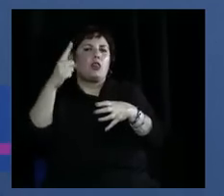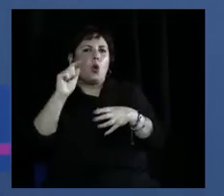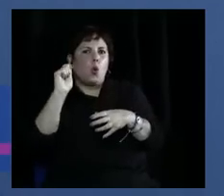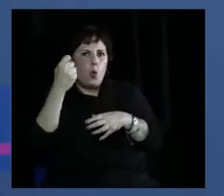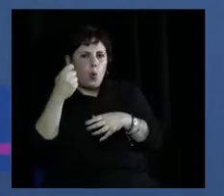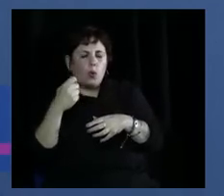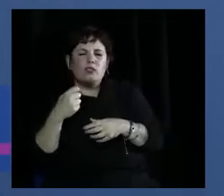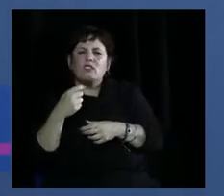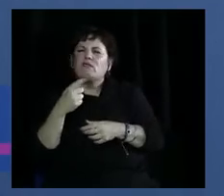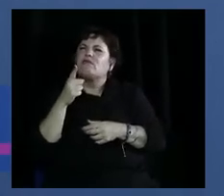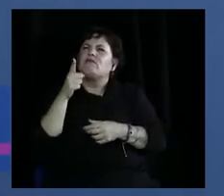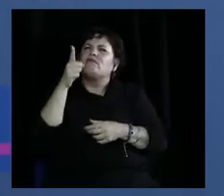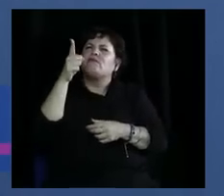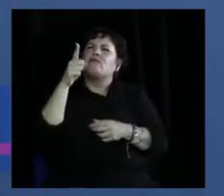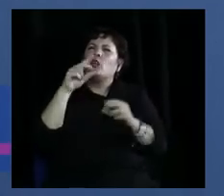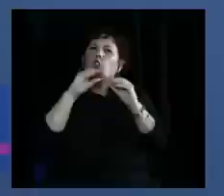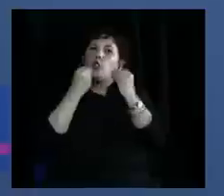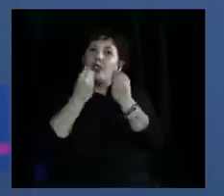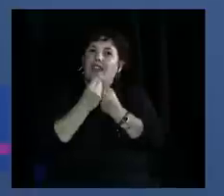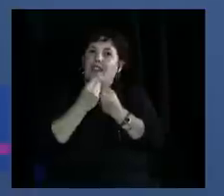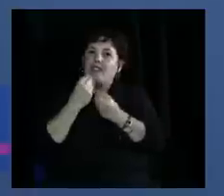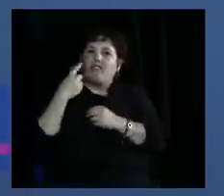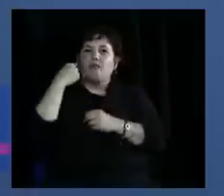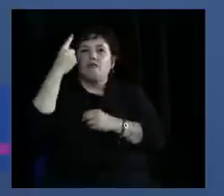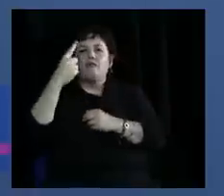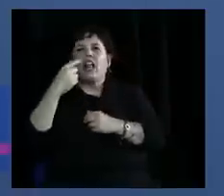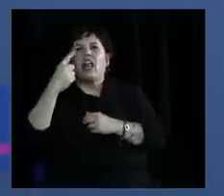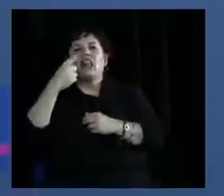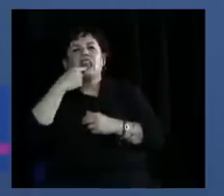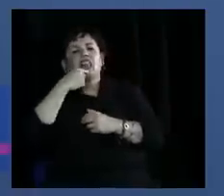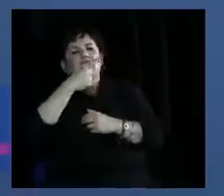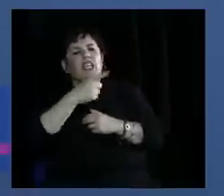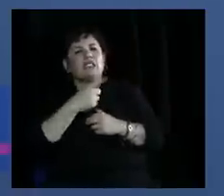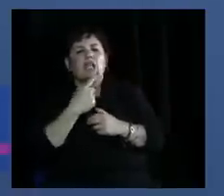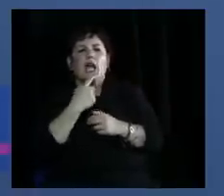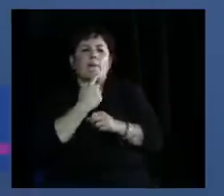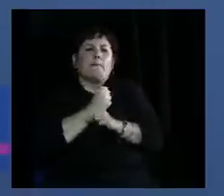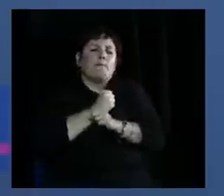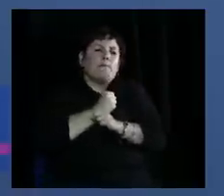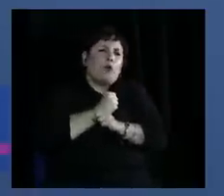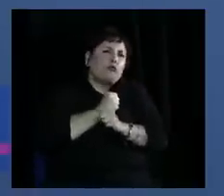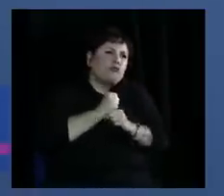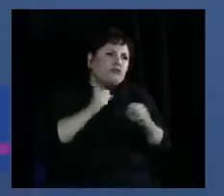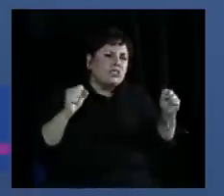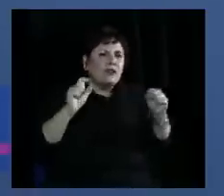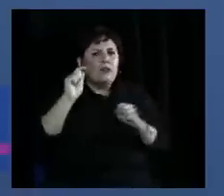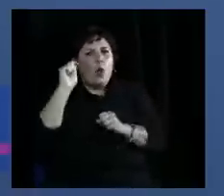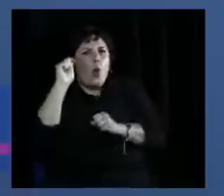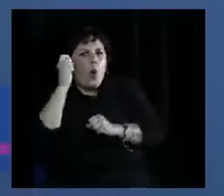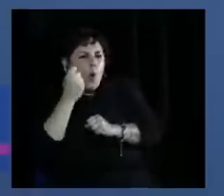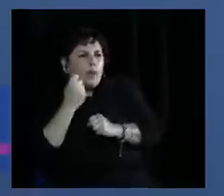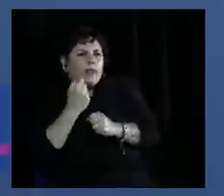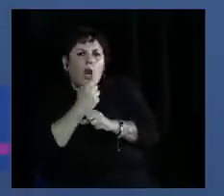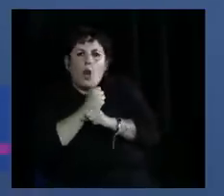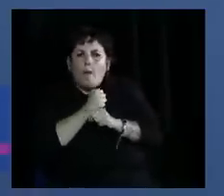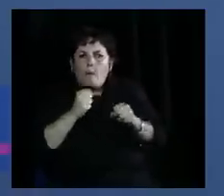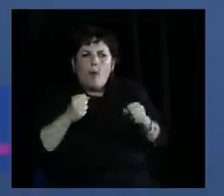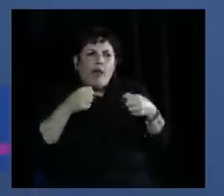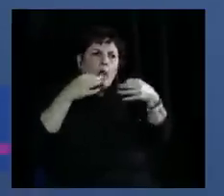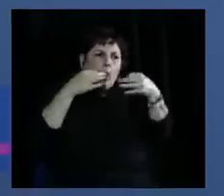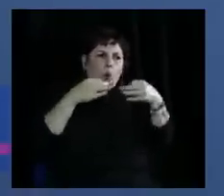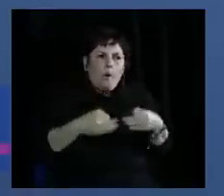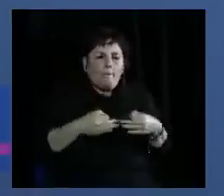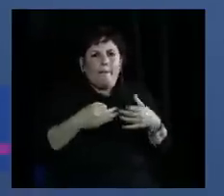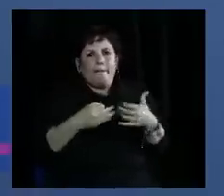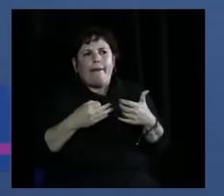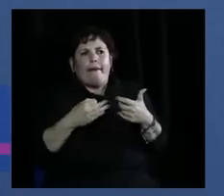cuerpo gerencial que en su totalidad identifica y dice que es imposible para la UTE cumplir con